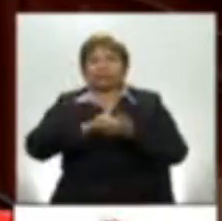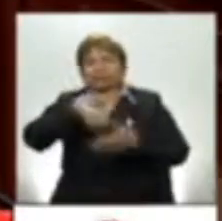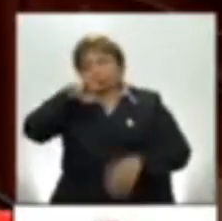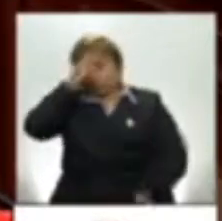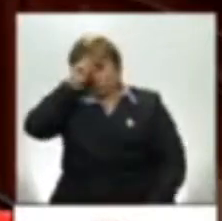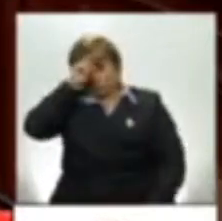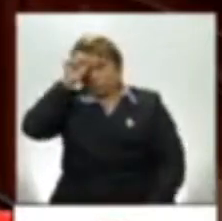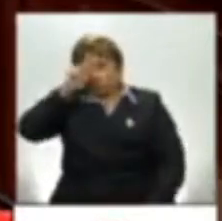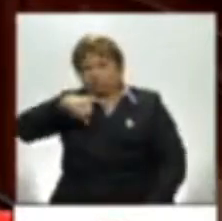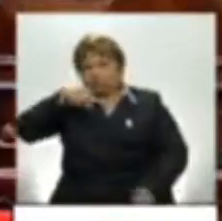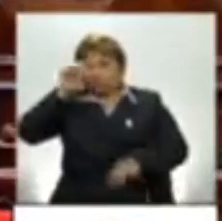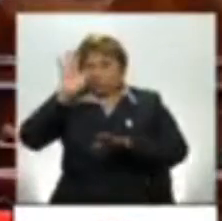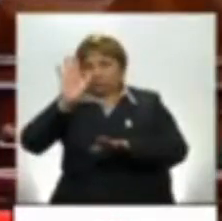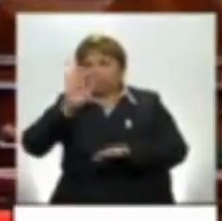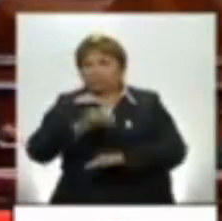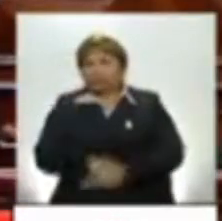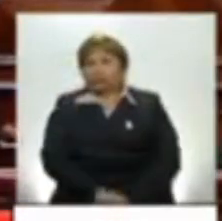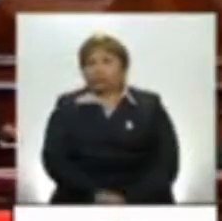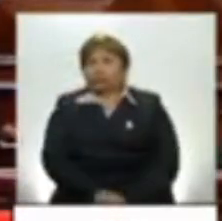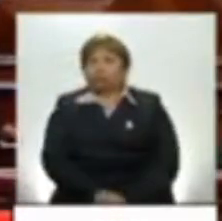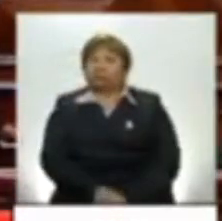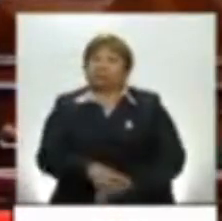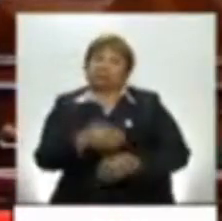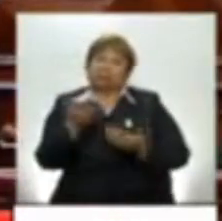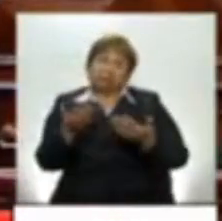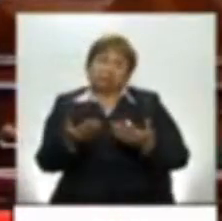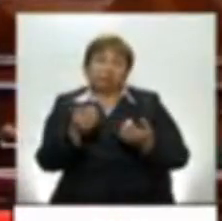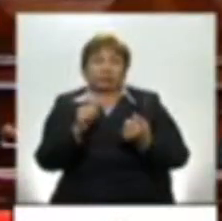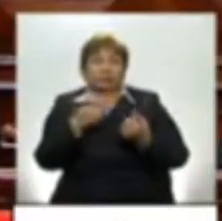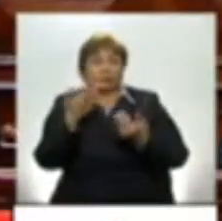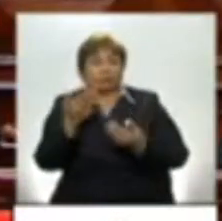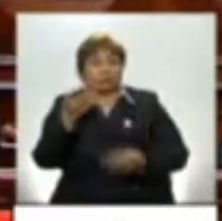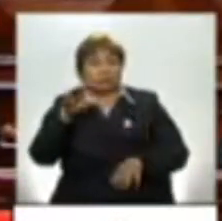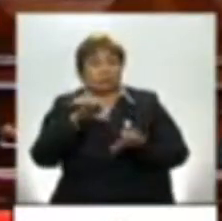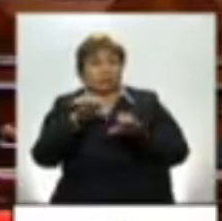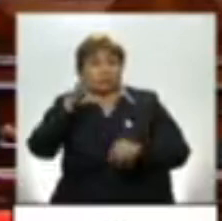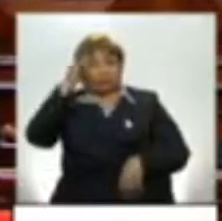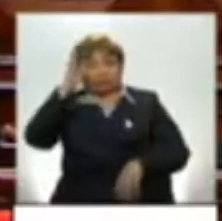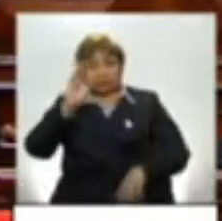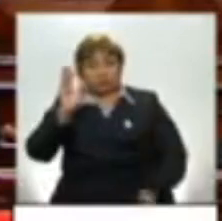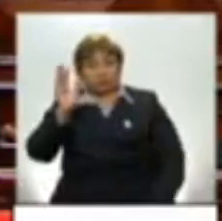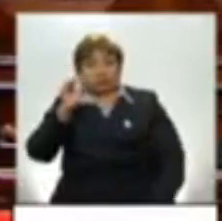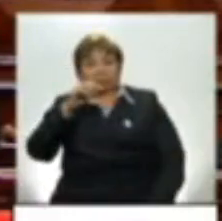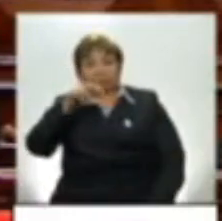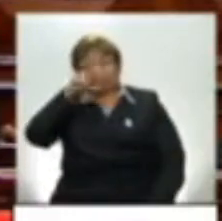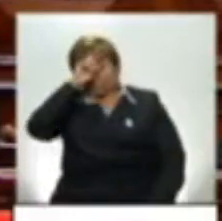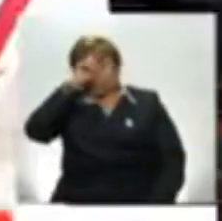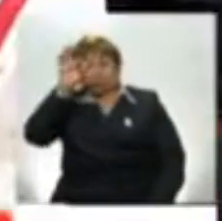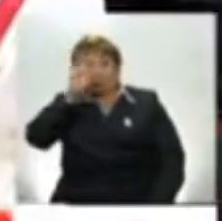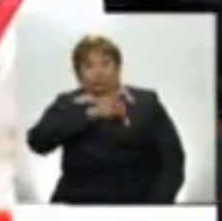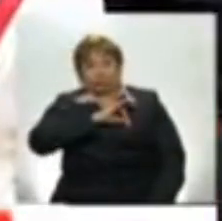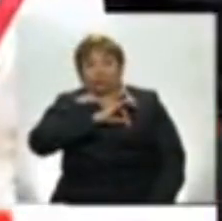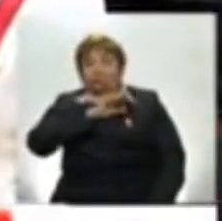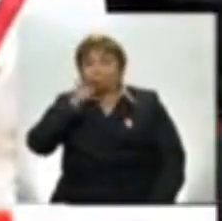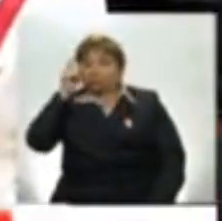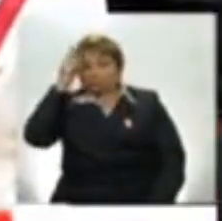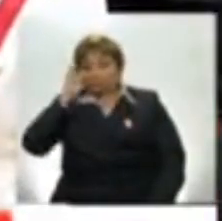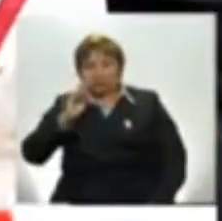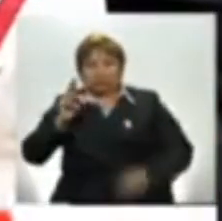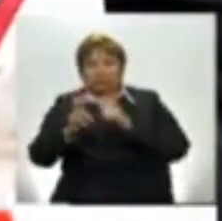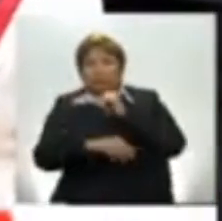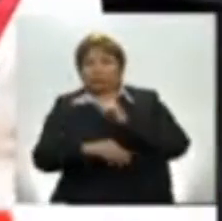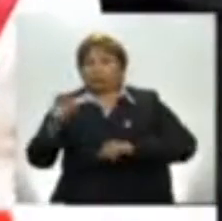Perú. Sí, juro. Si así lo hace, que Dios y la patria lo premien, si no, que él y la